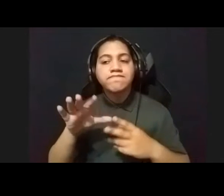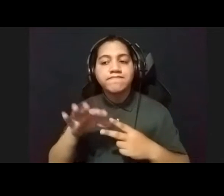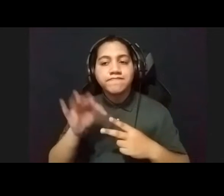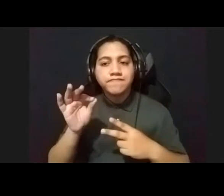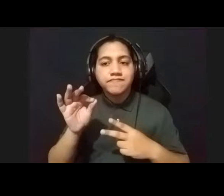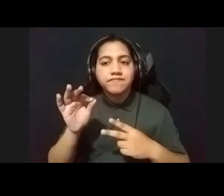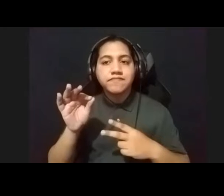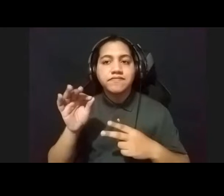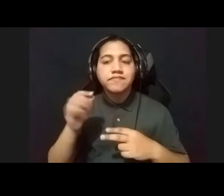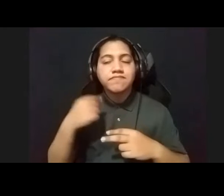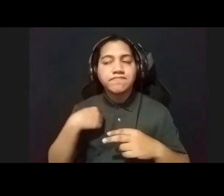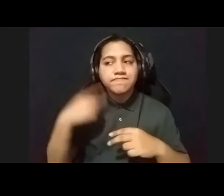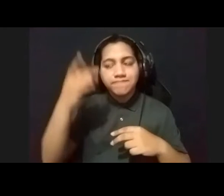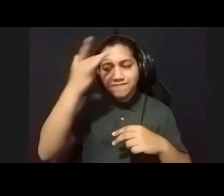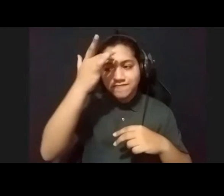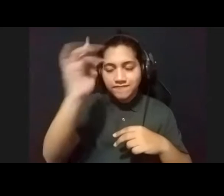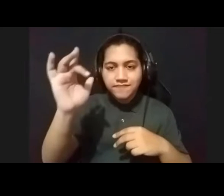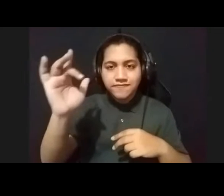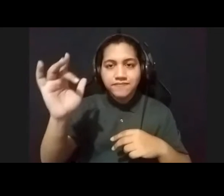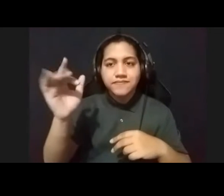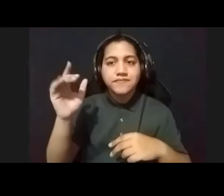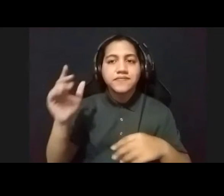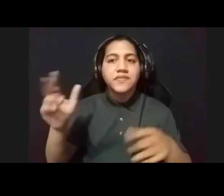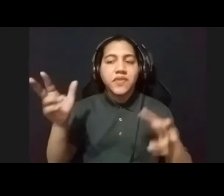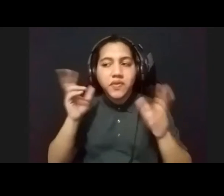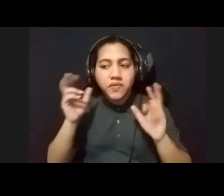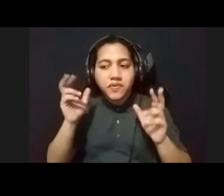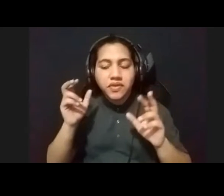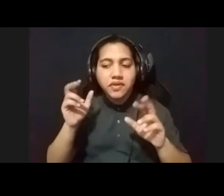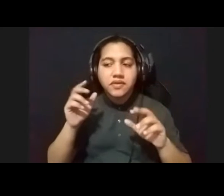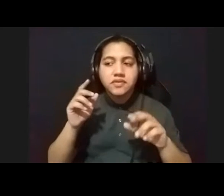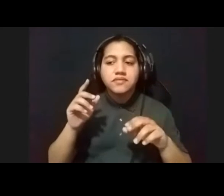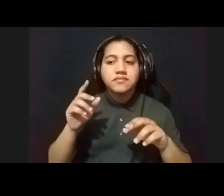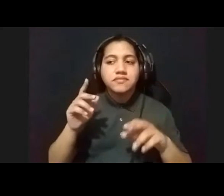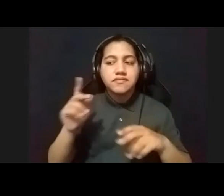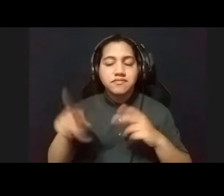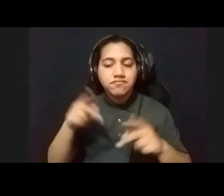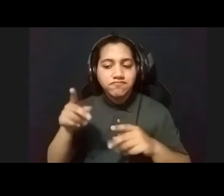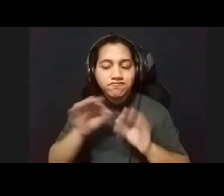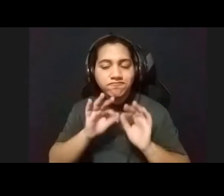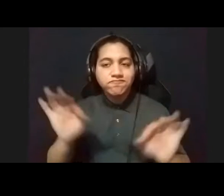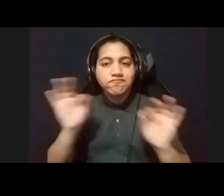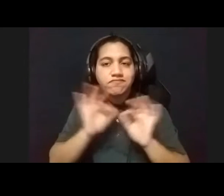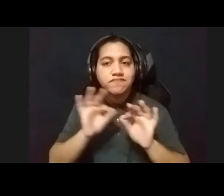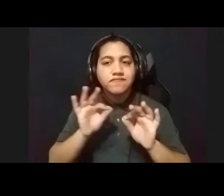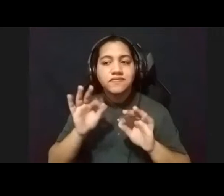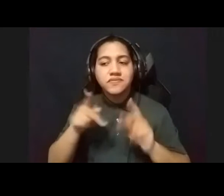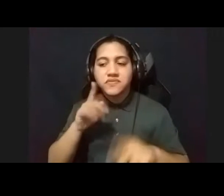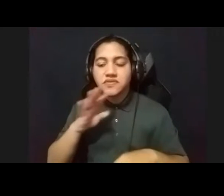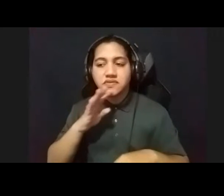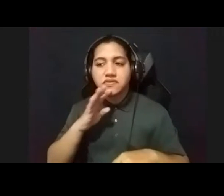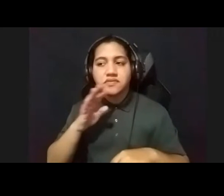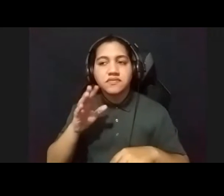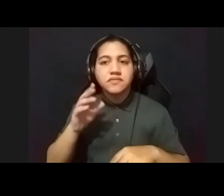uno sea astuto, que uno pueda escuchar a la gente es bien importante, porque cuando la gente habla tiene un